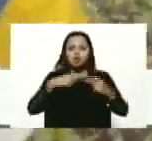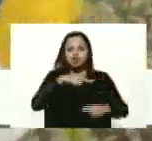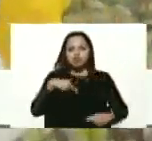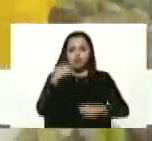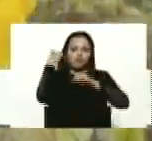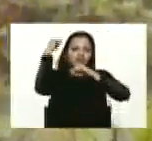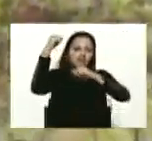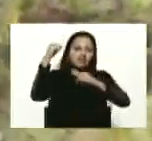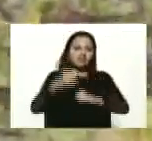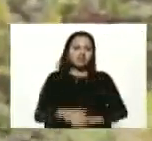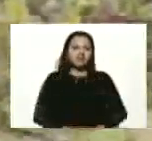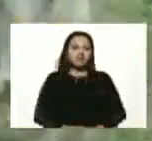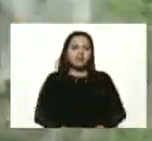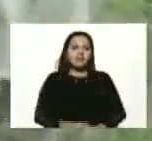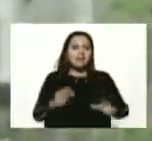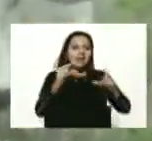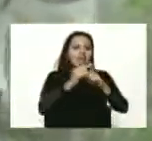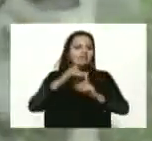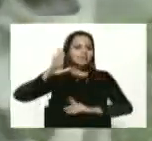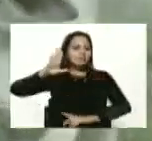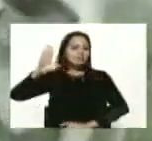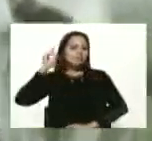venceremos. Palabra de mujer.